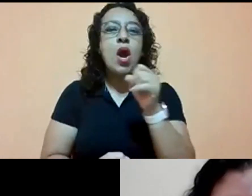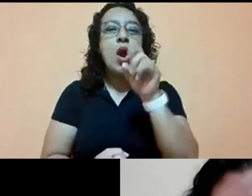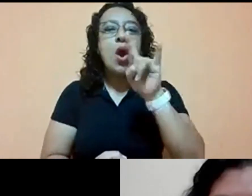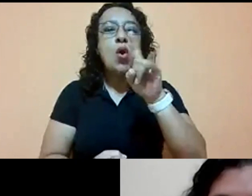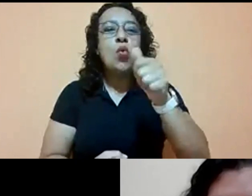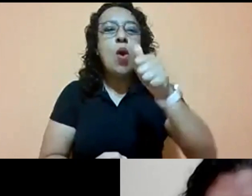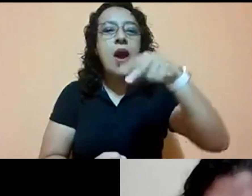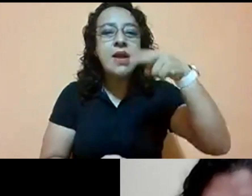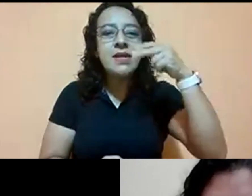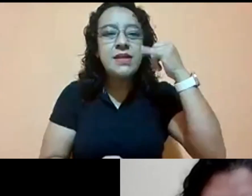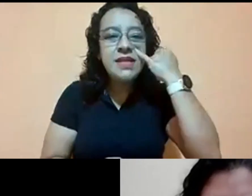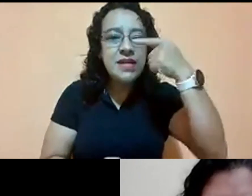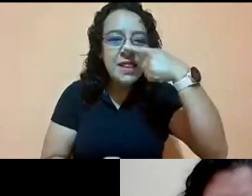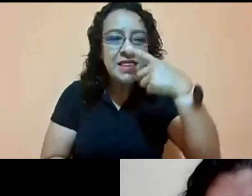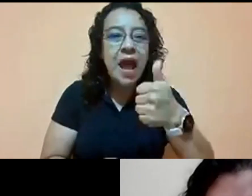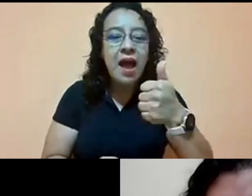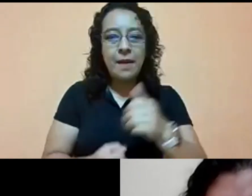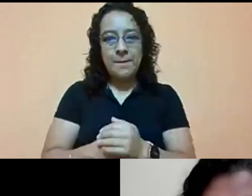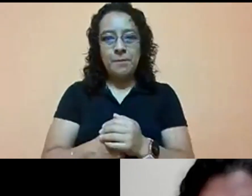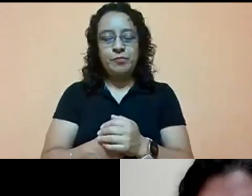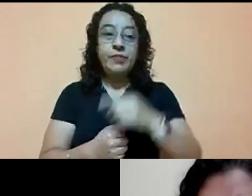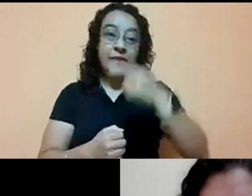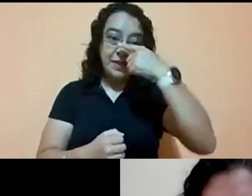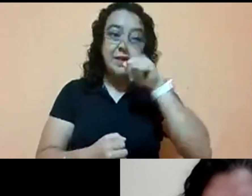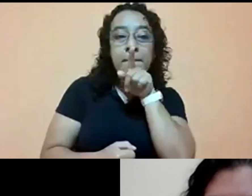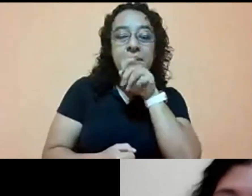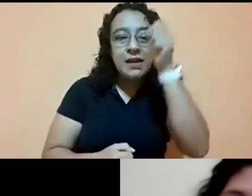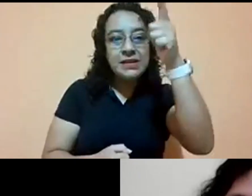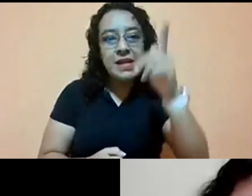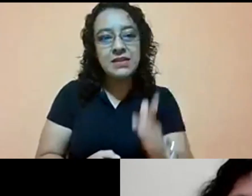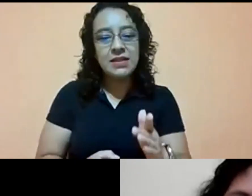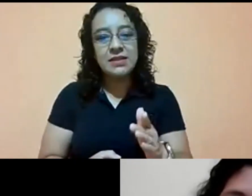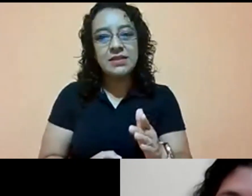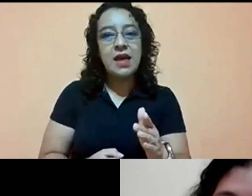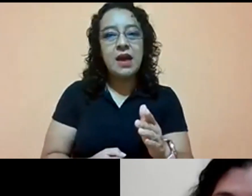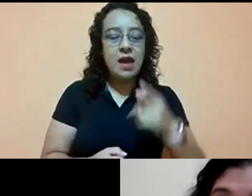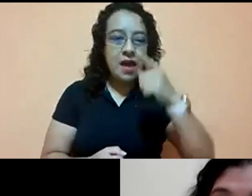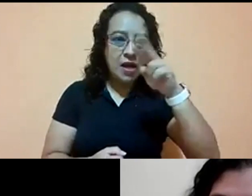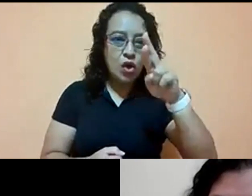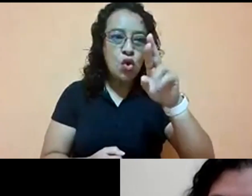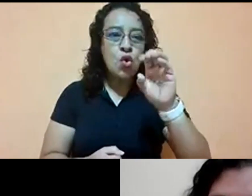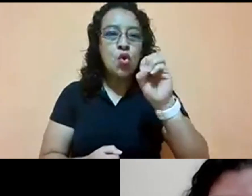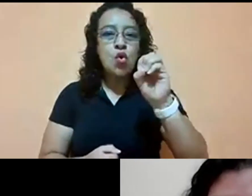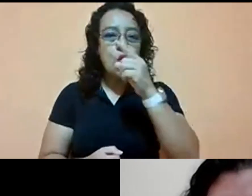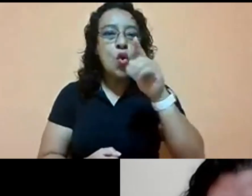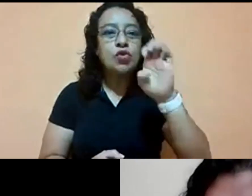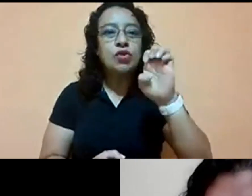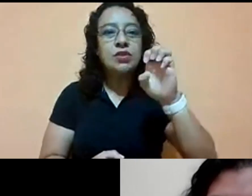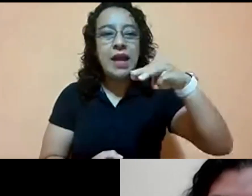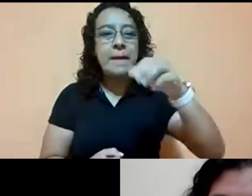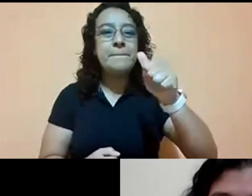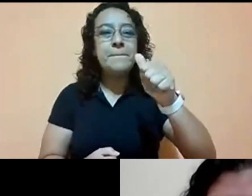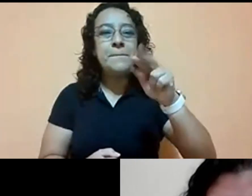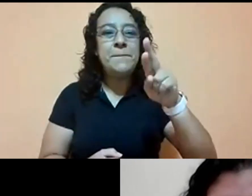nos acompaña. De la misma manera, la licenciada Rosemary Piedrasanta manda un fuerte abrazo para cada uno de